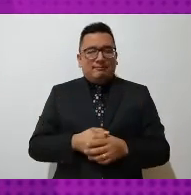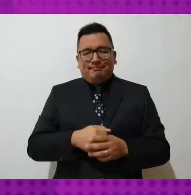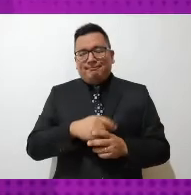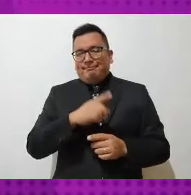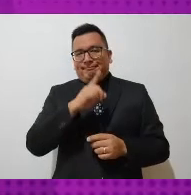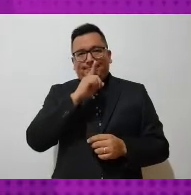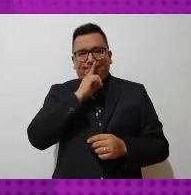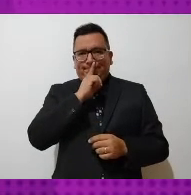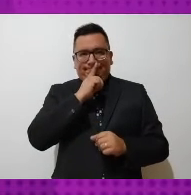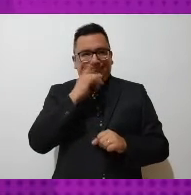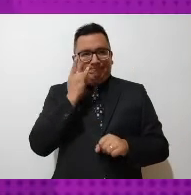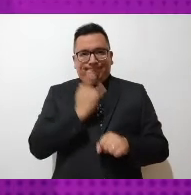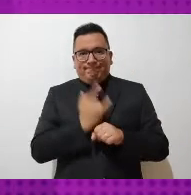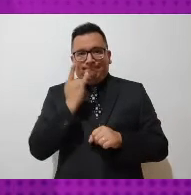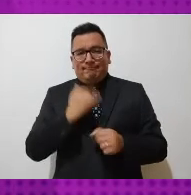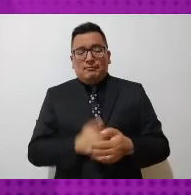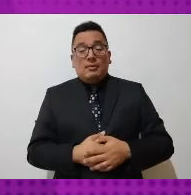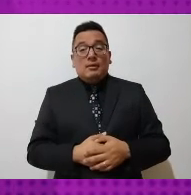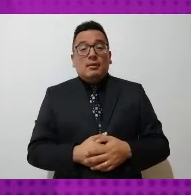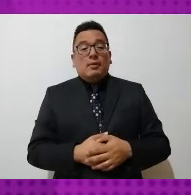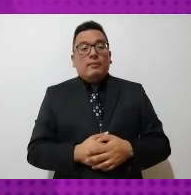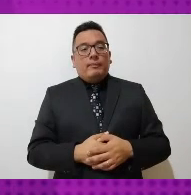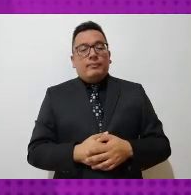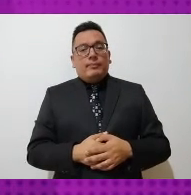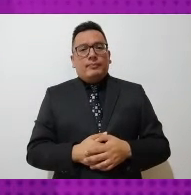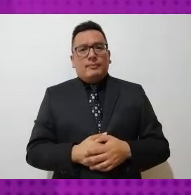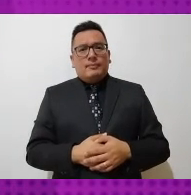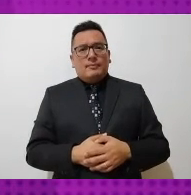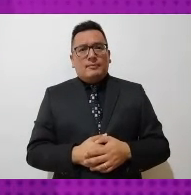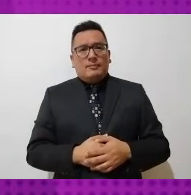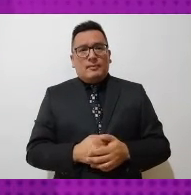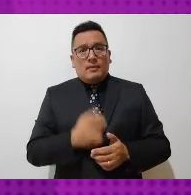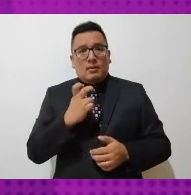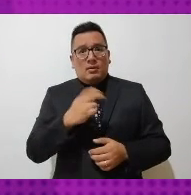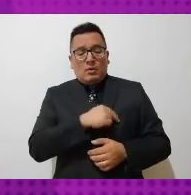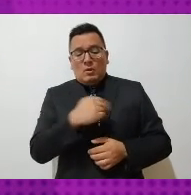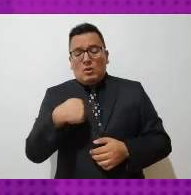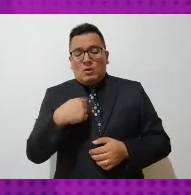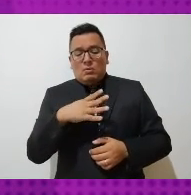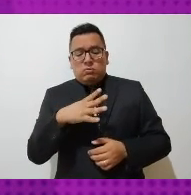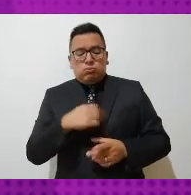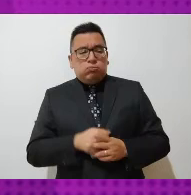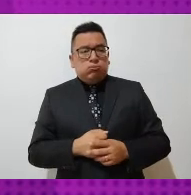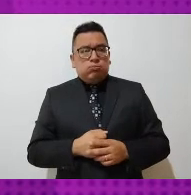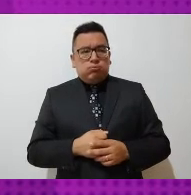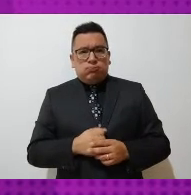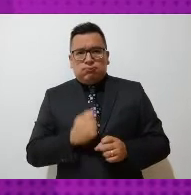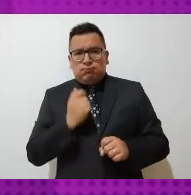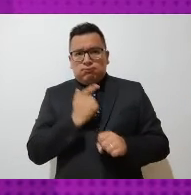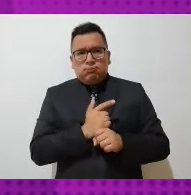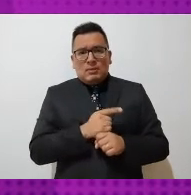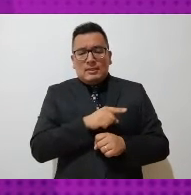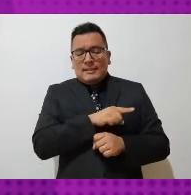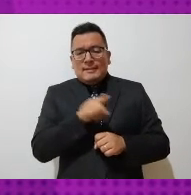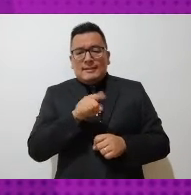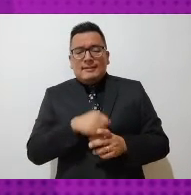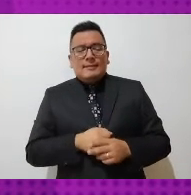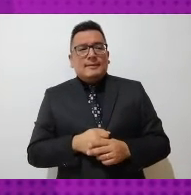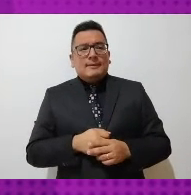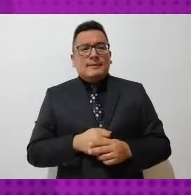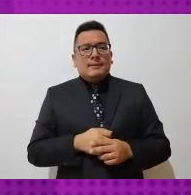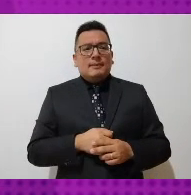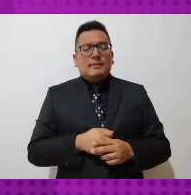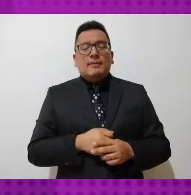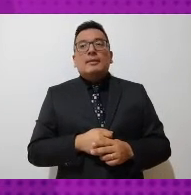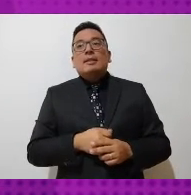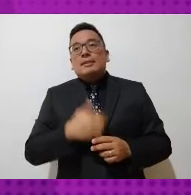derechos político-electorales, no lo es. Entonces, estamos a través de una usurpación de